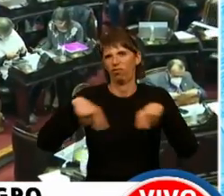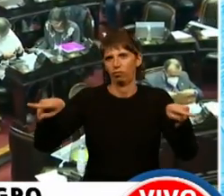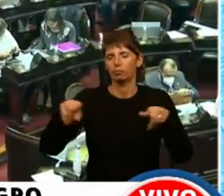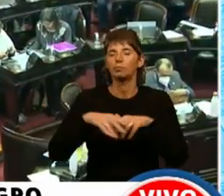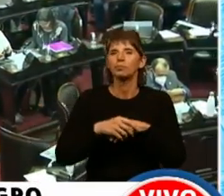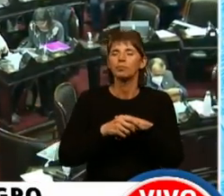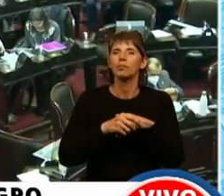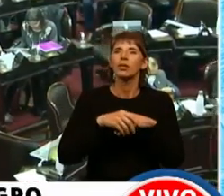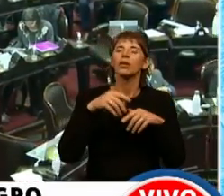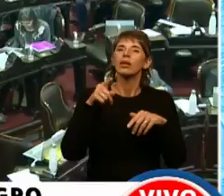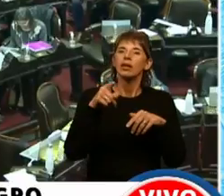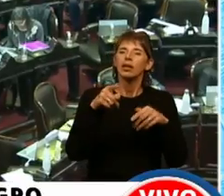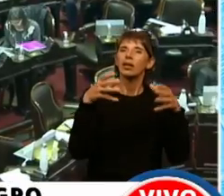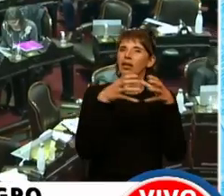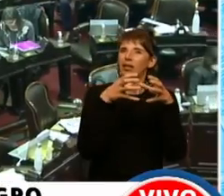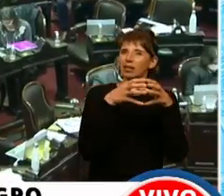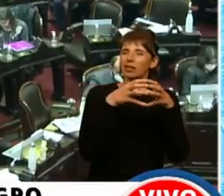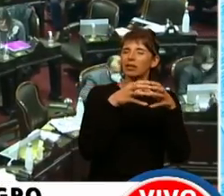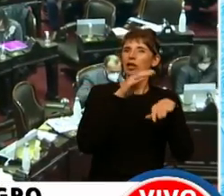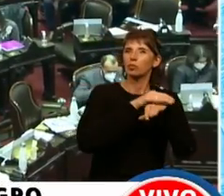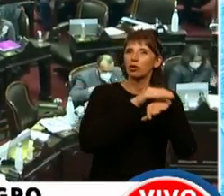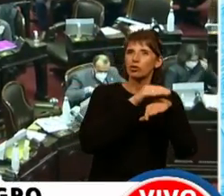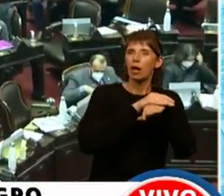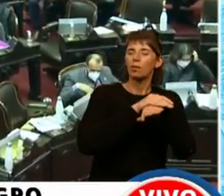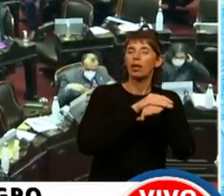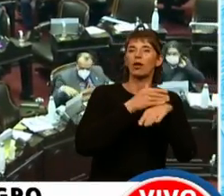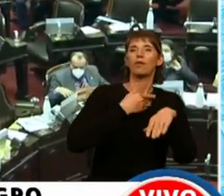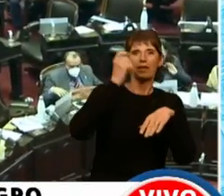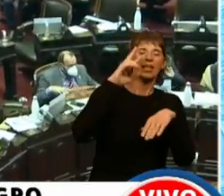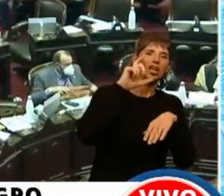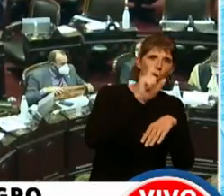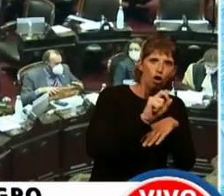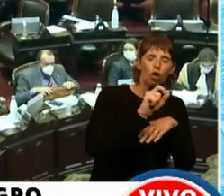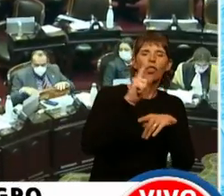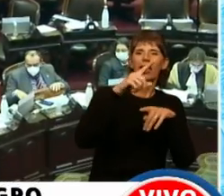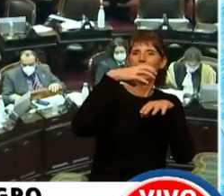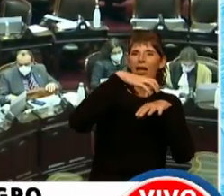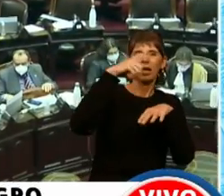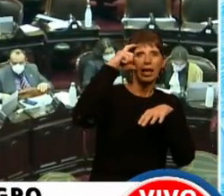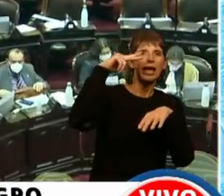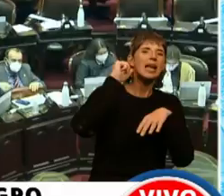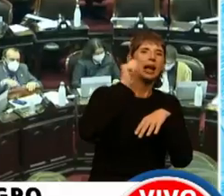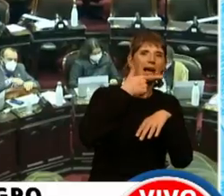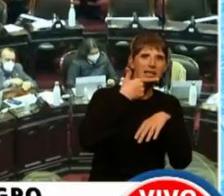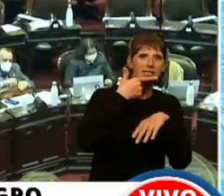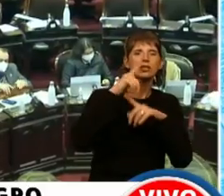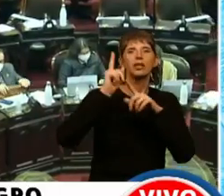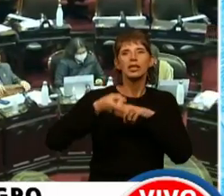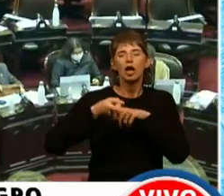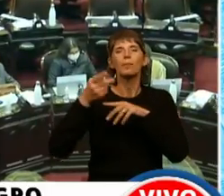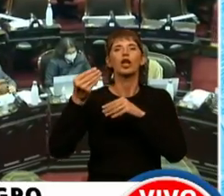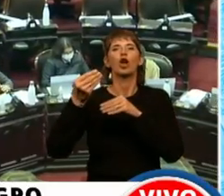que dirige federico bernal de largas y la combinación con el trabajo de especialistas de universidades